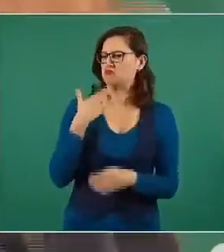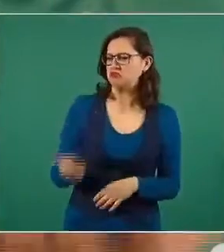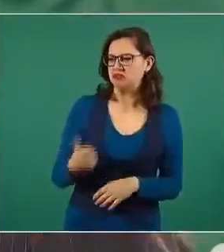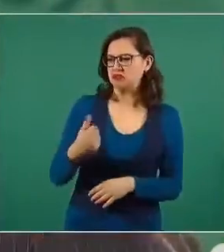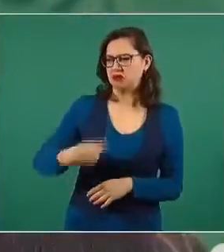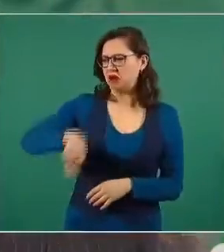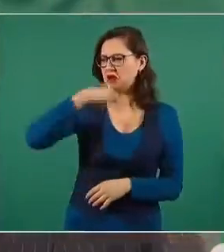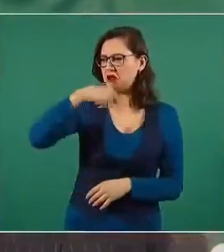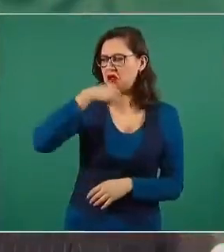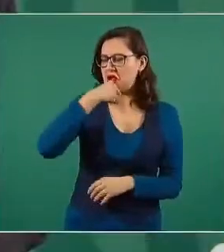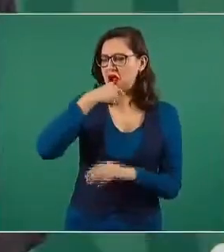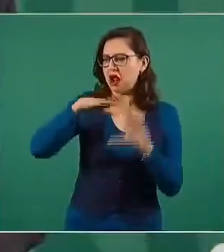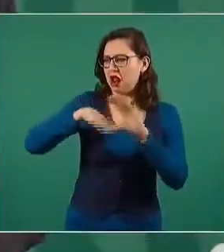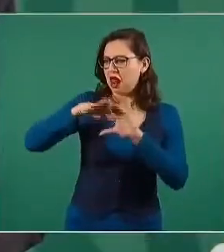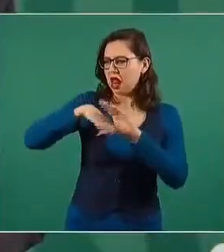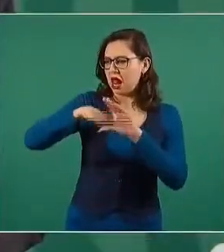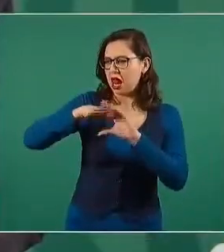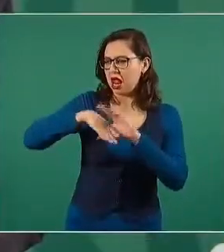pura demagogia.